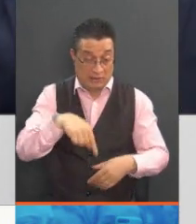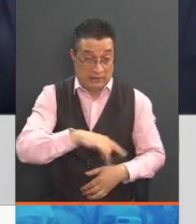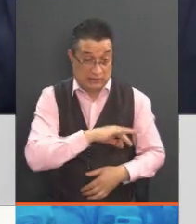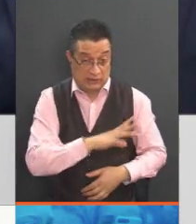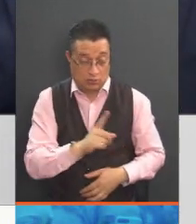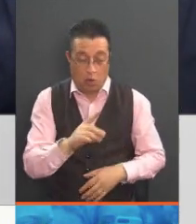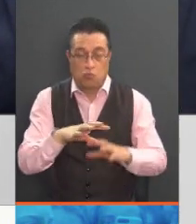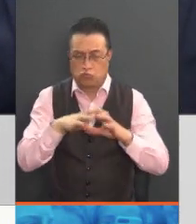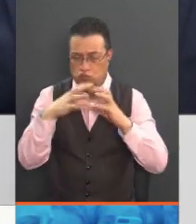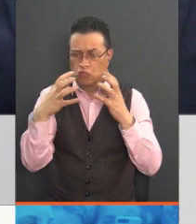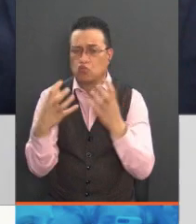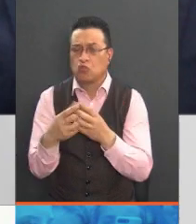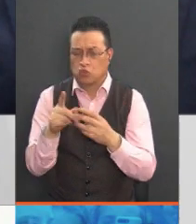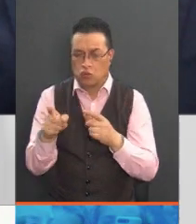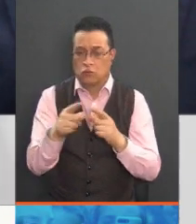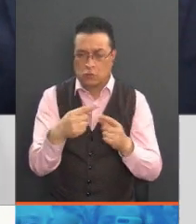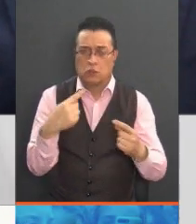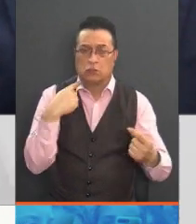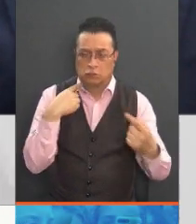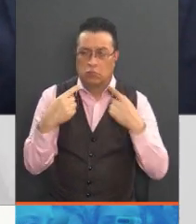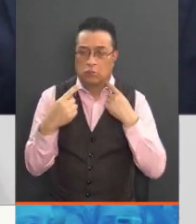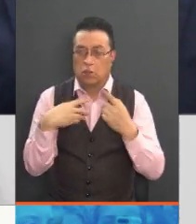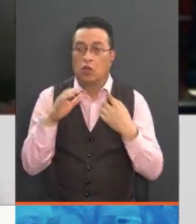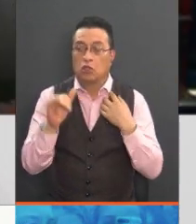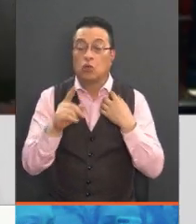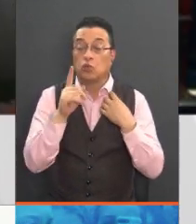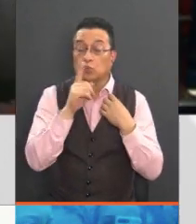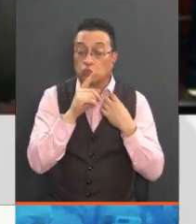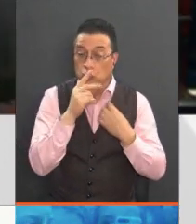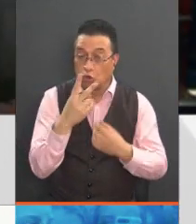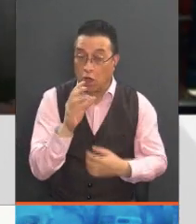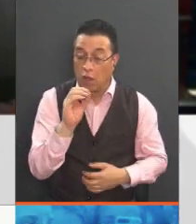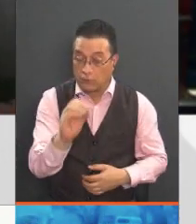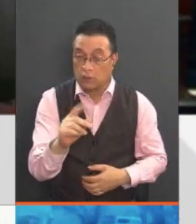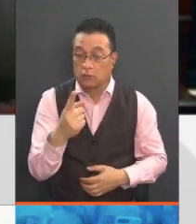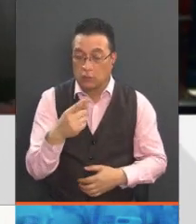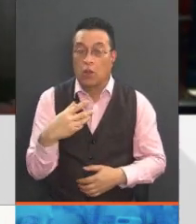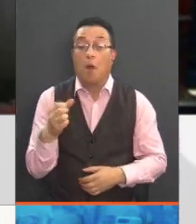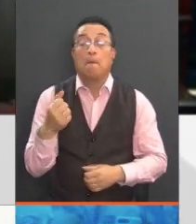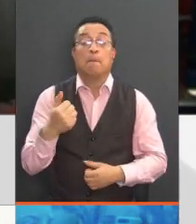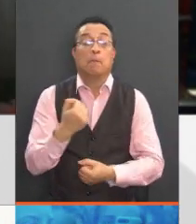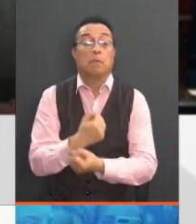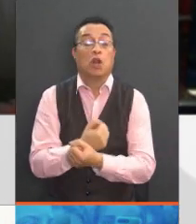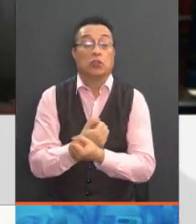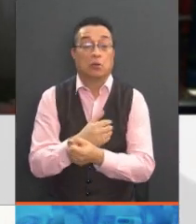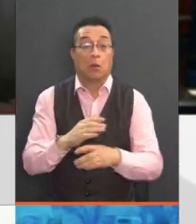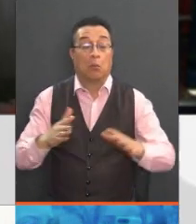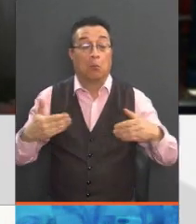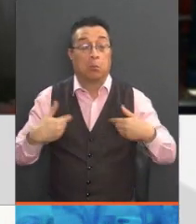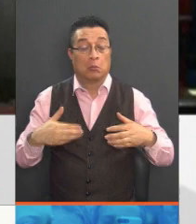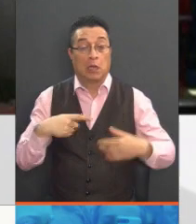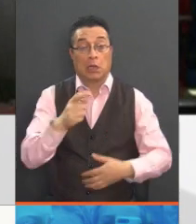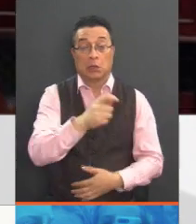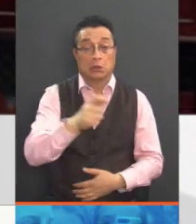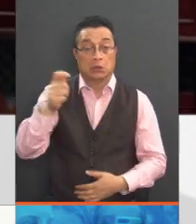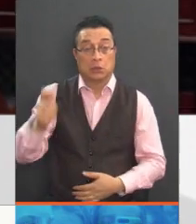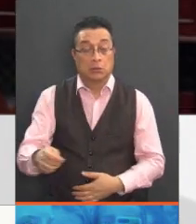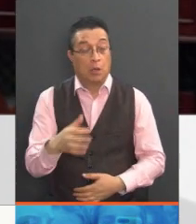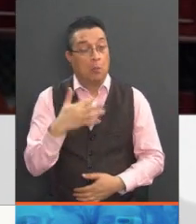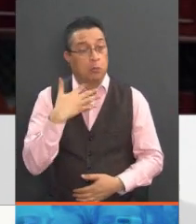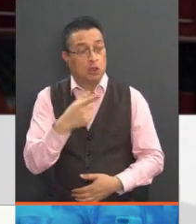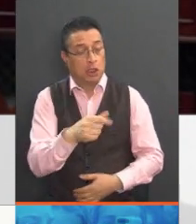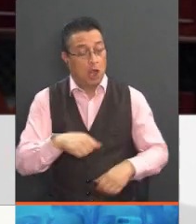mundo, estos roces. Y dos finales antes de ir a la nota, la desidia policial. A nadie en Texas se le ocurrió averiguar por qué un